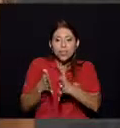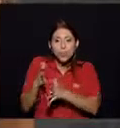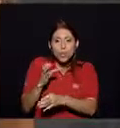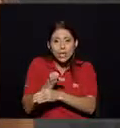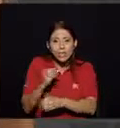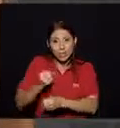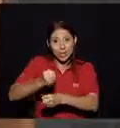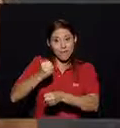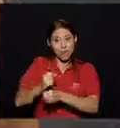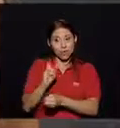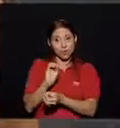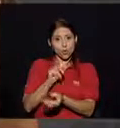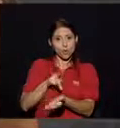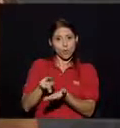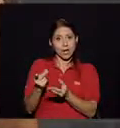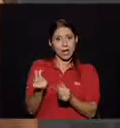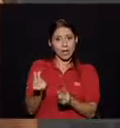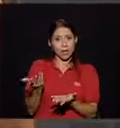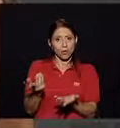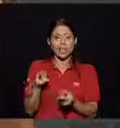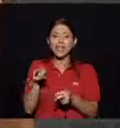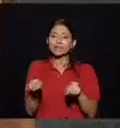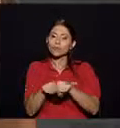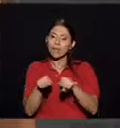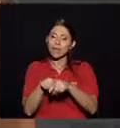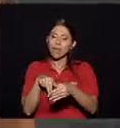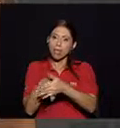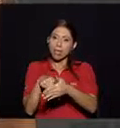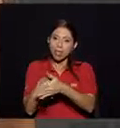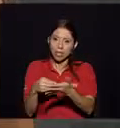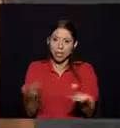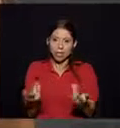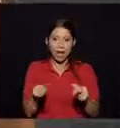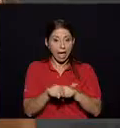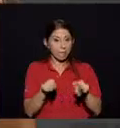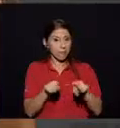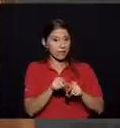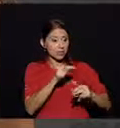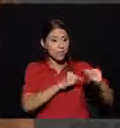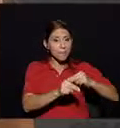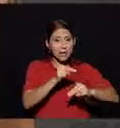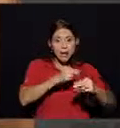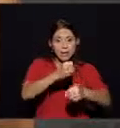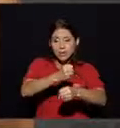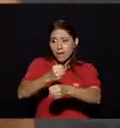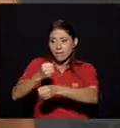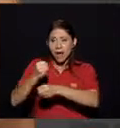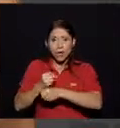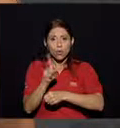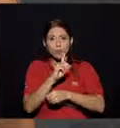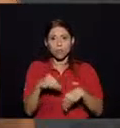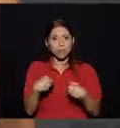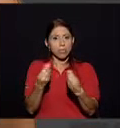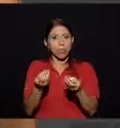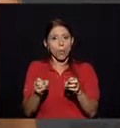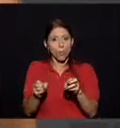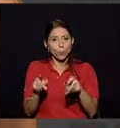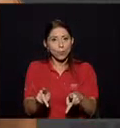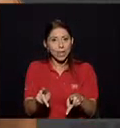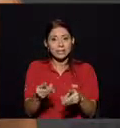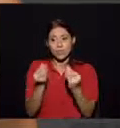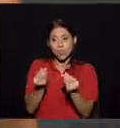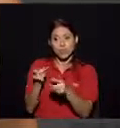no remunerado, y eso también les impide o genera barreras, y además como el mercado de trabajo no está generando las oportunidades,